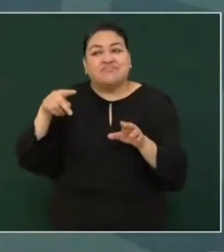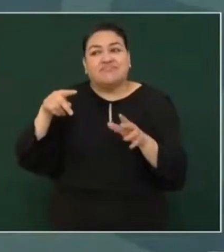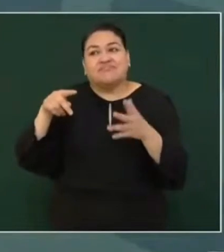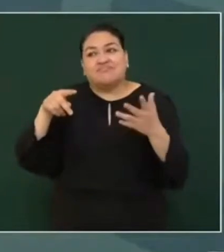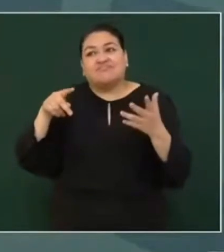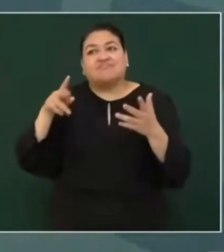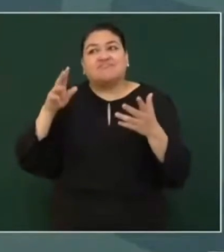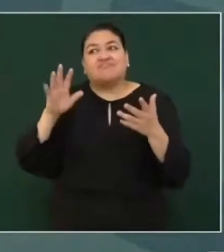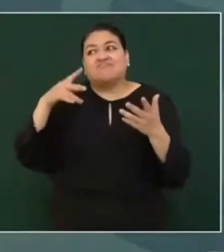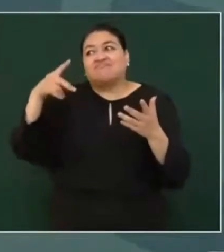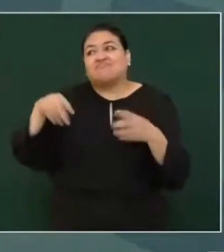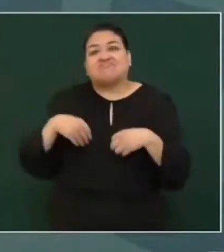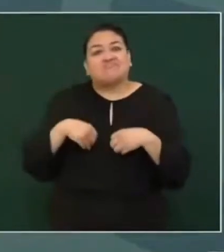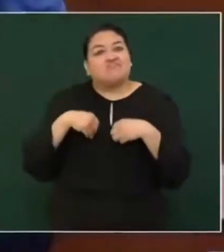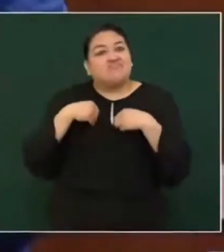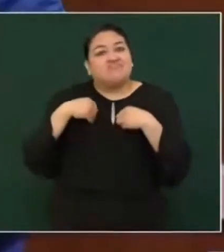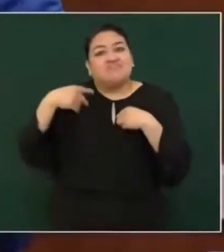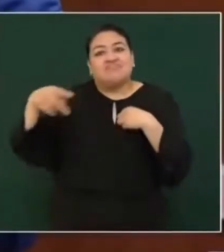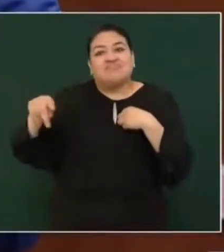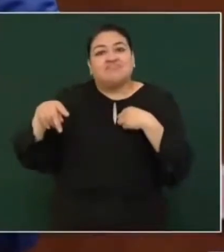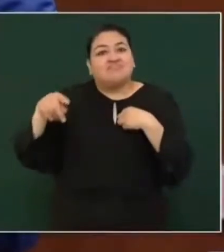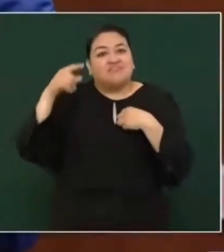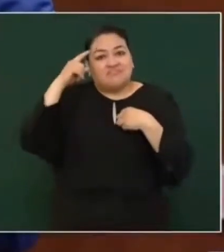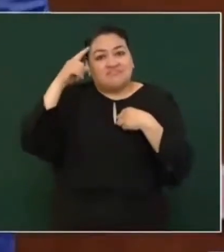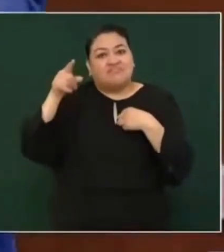de vida para